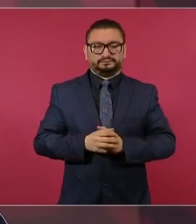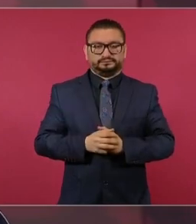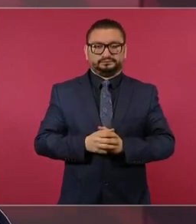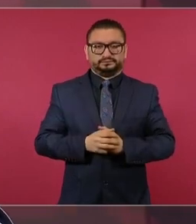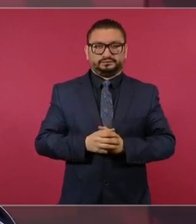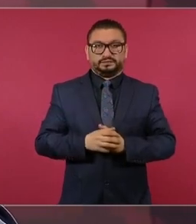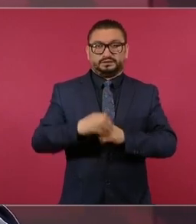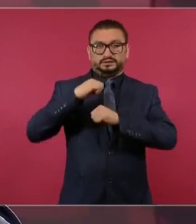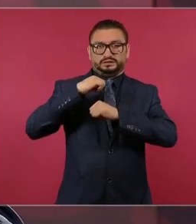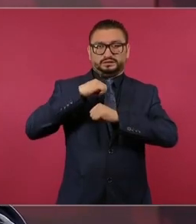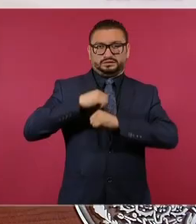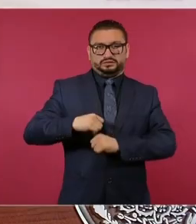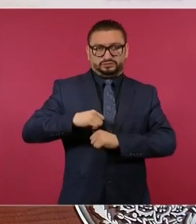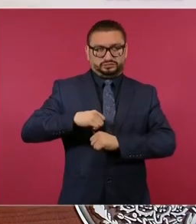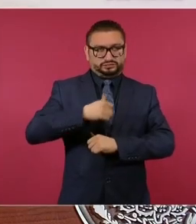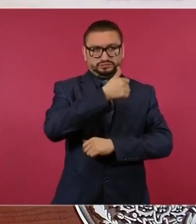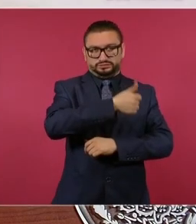y soberanos.